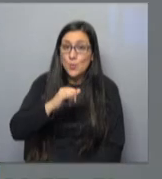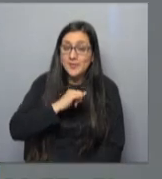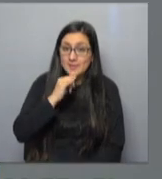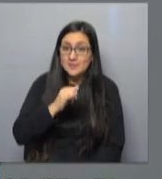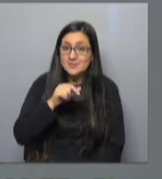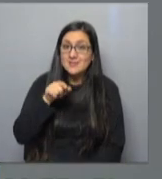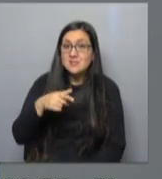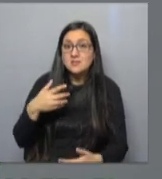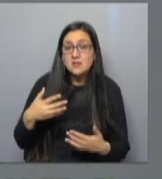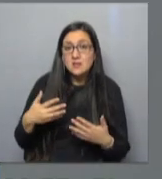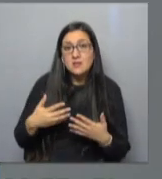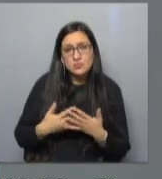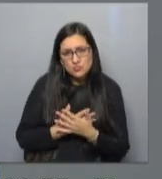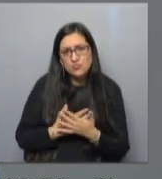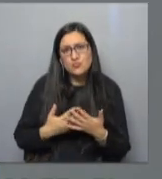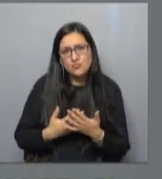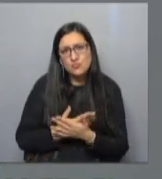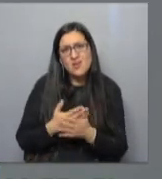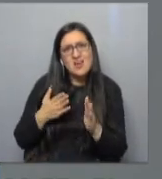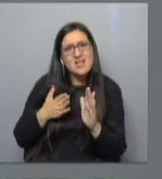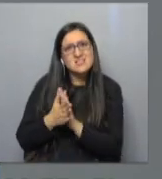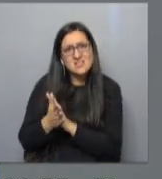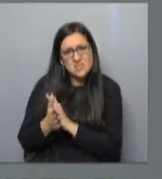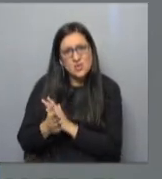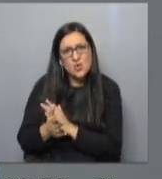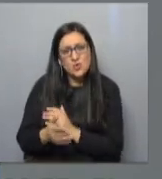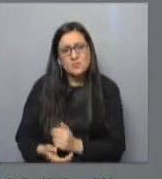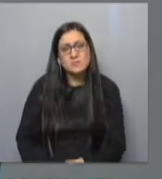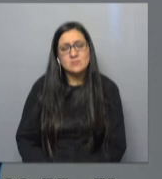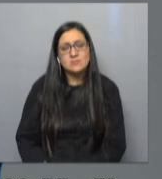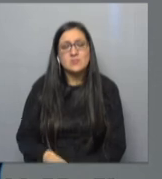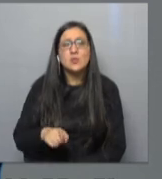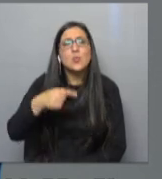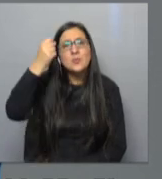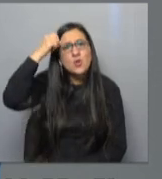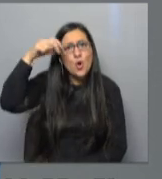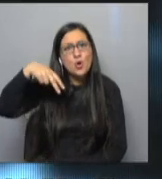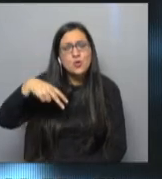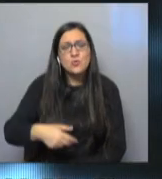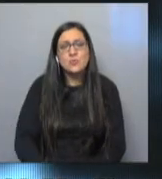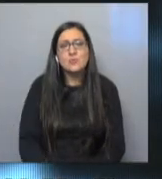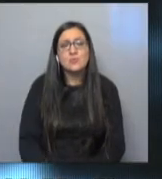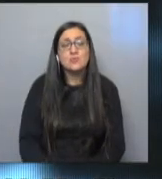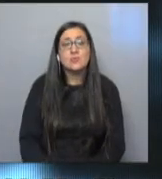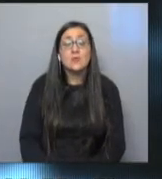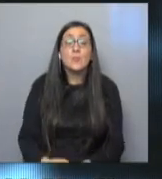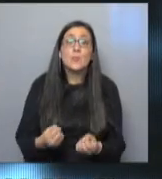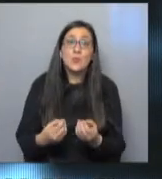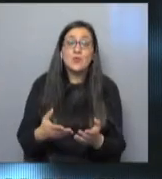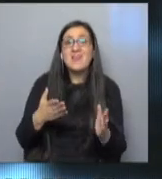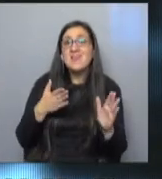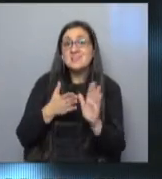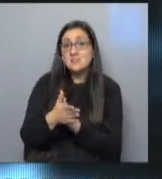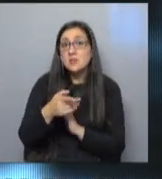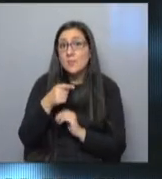ella sufría mucho el exilio y también el desexilio y que visión tenemos respecto a eso el exilio para ella fue